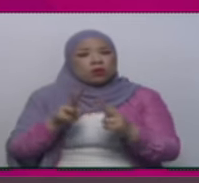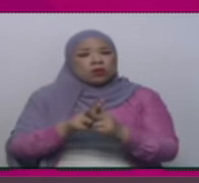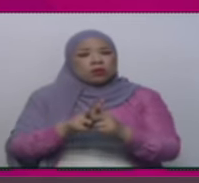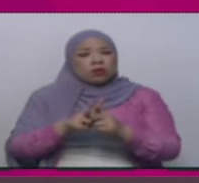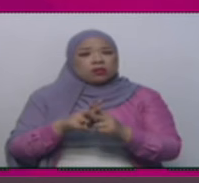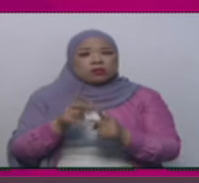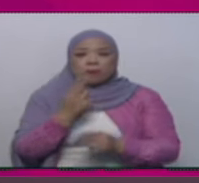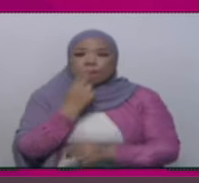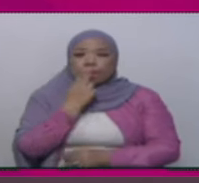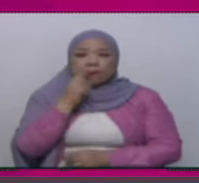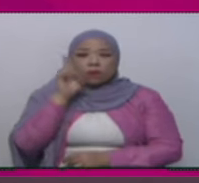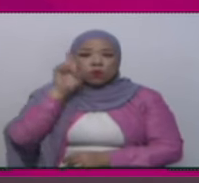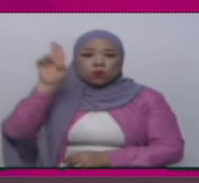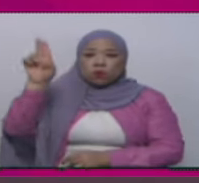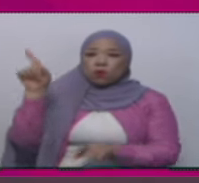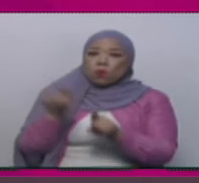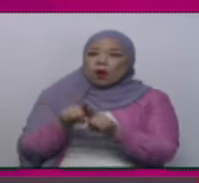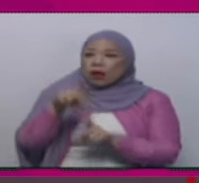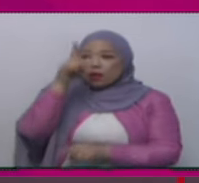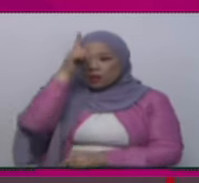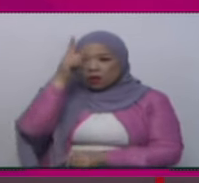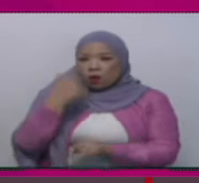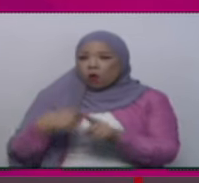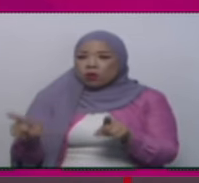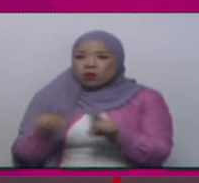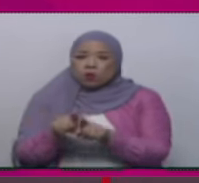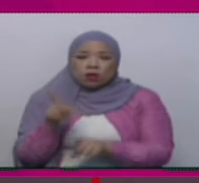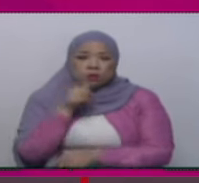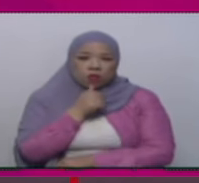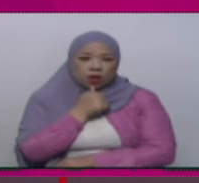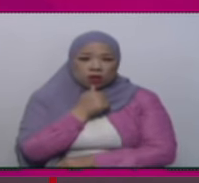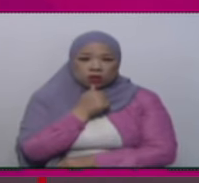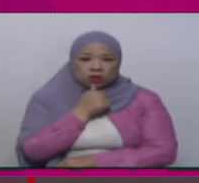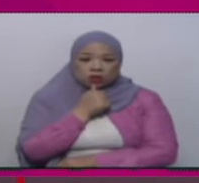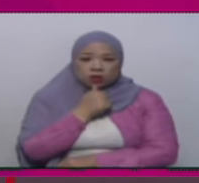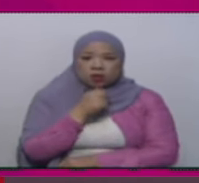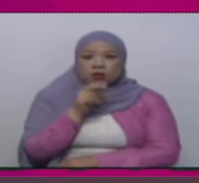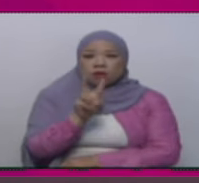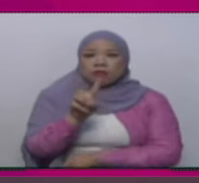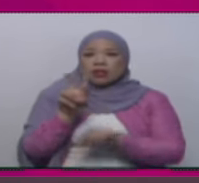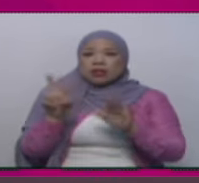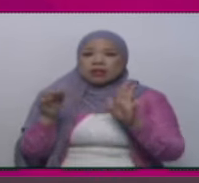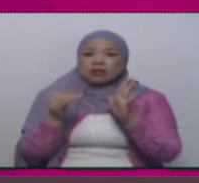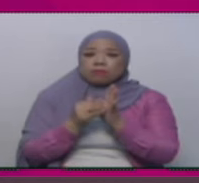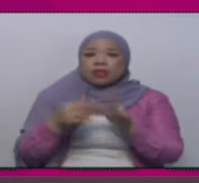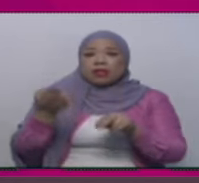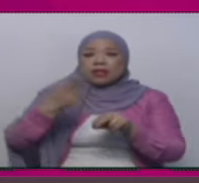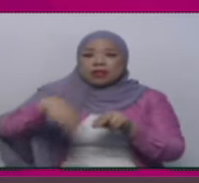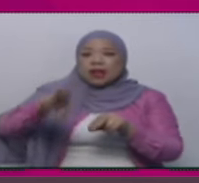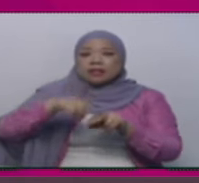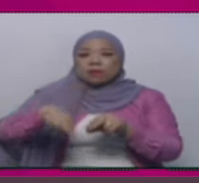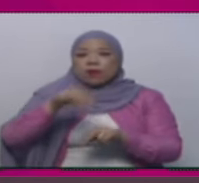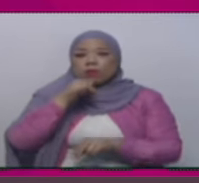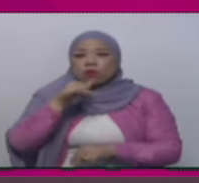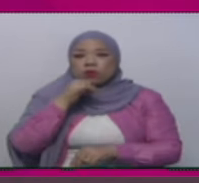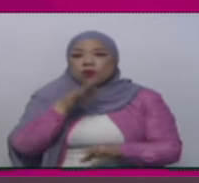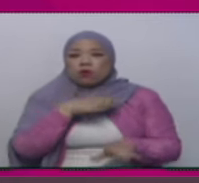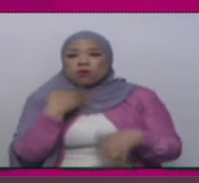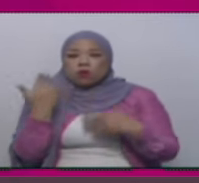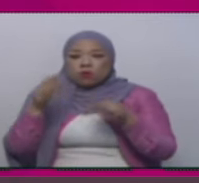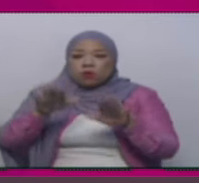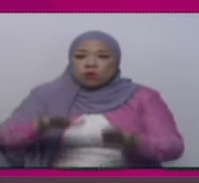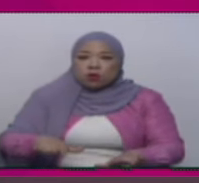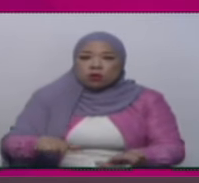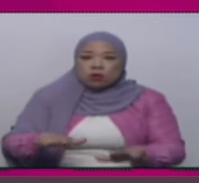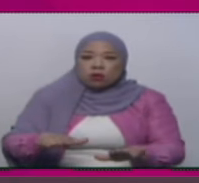Hitler. No se conoce otra. ¿O es que los 27.000 niños y niñas que murieron bajo